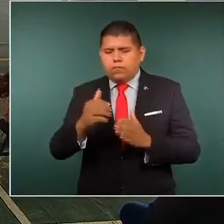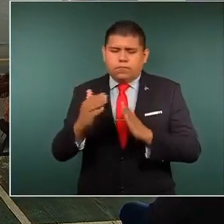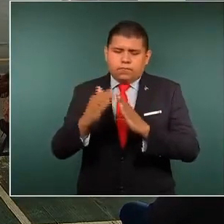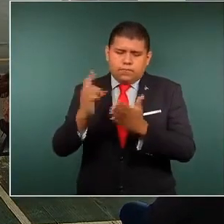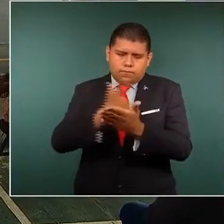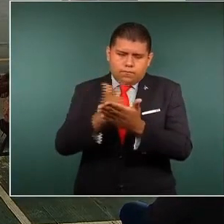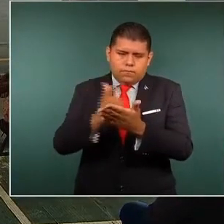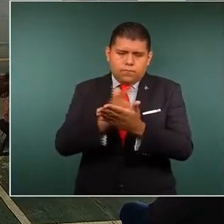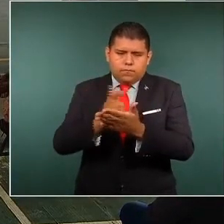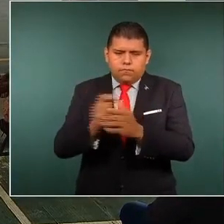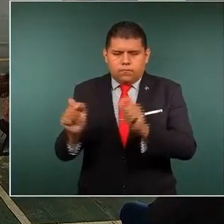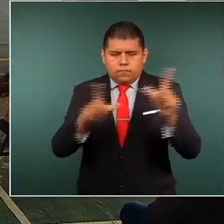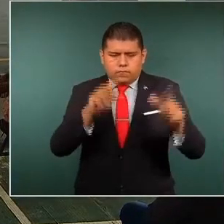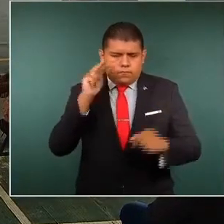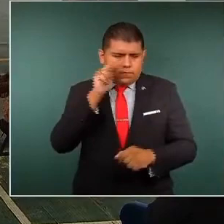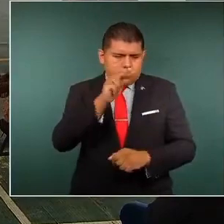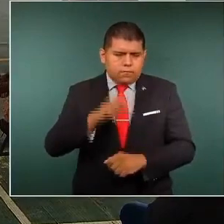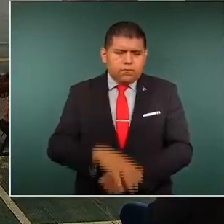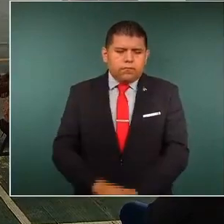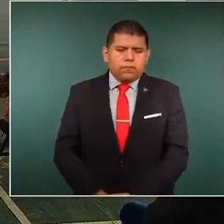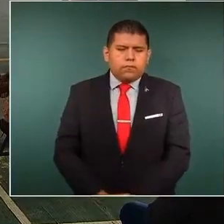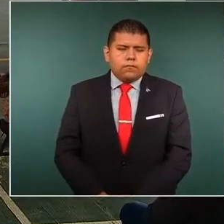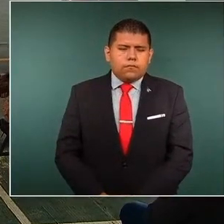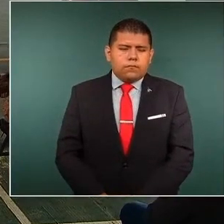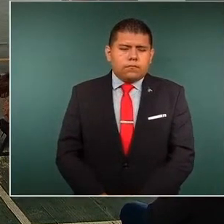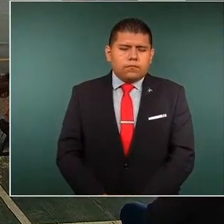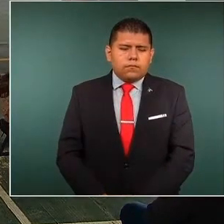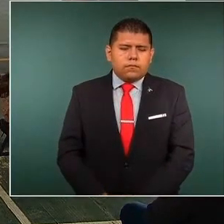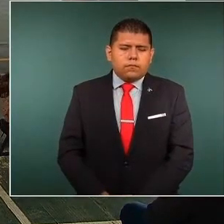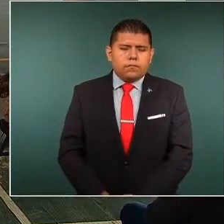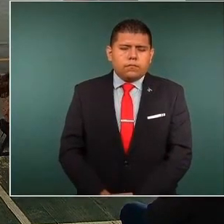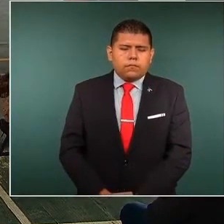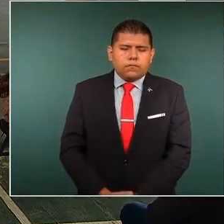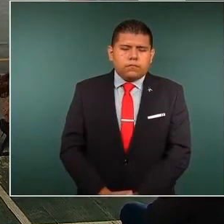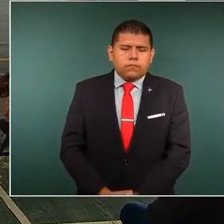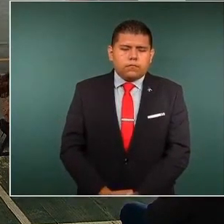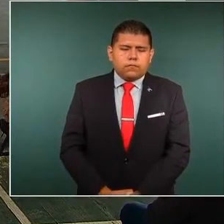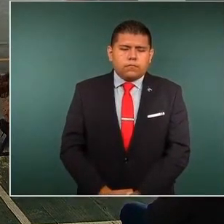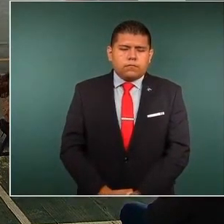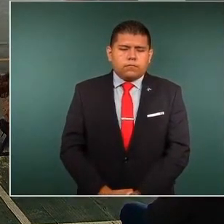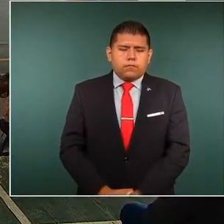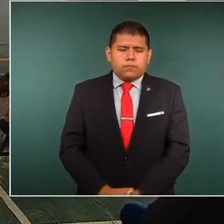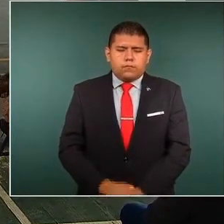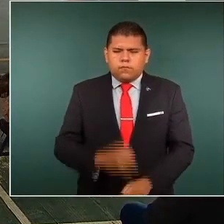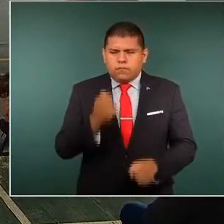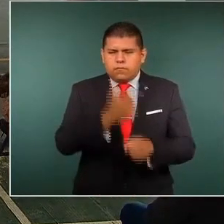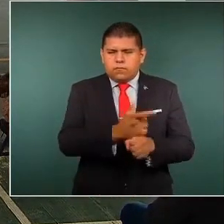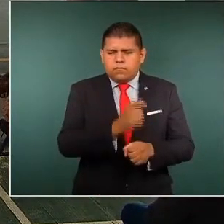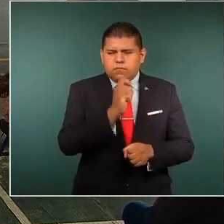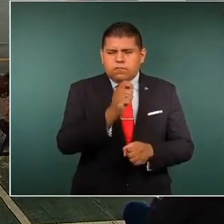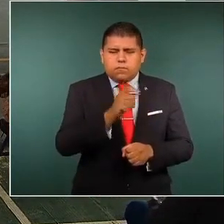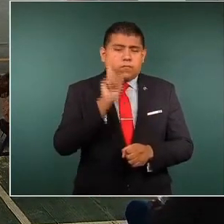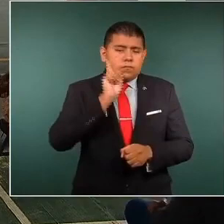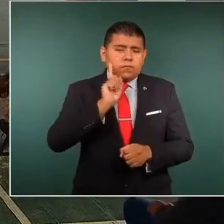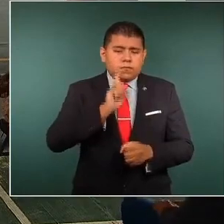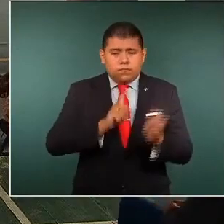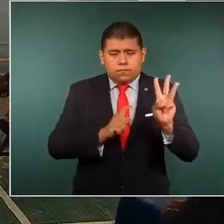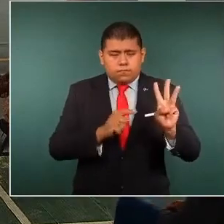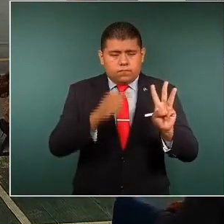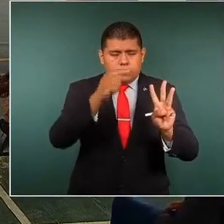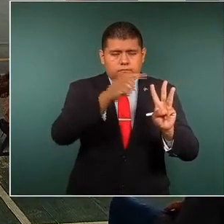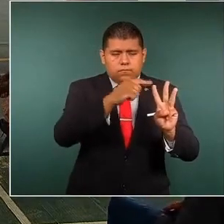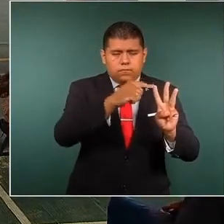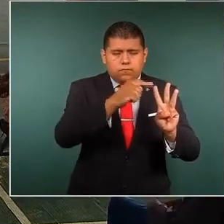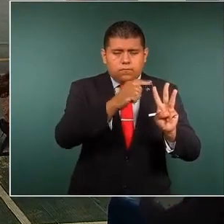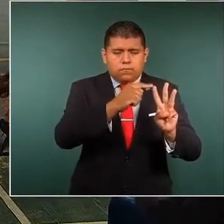Gris, aquí los resultados fueron 3 mujeres. La primera, Angélica